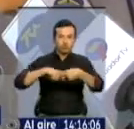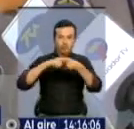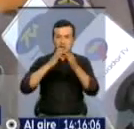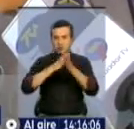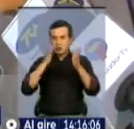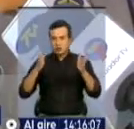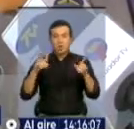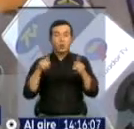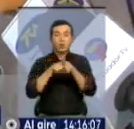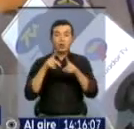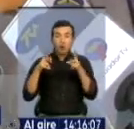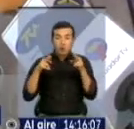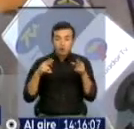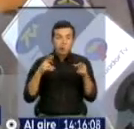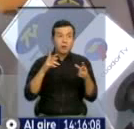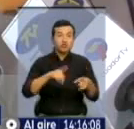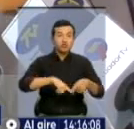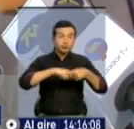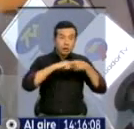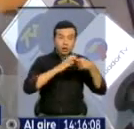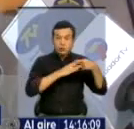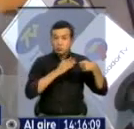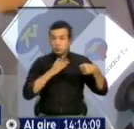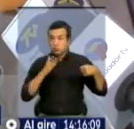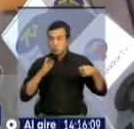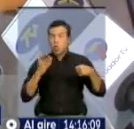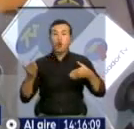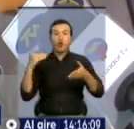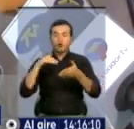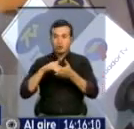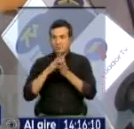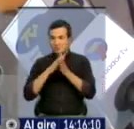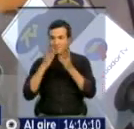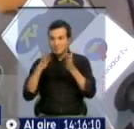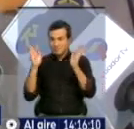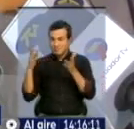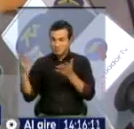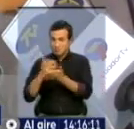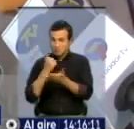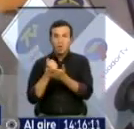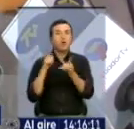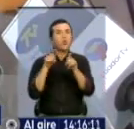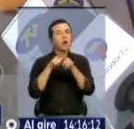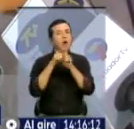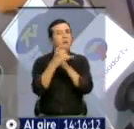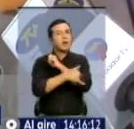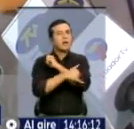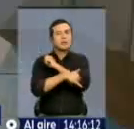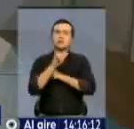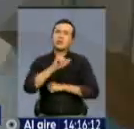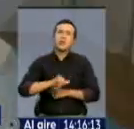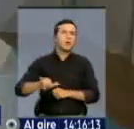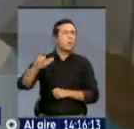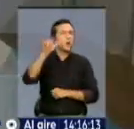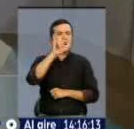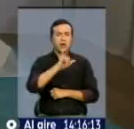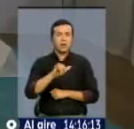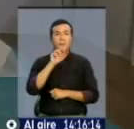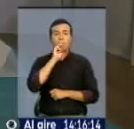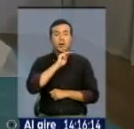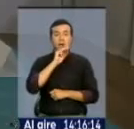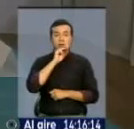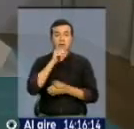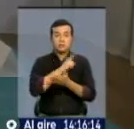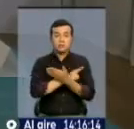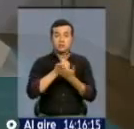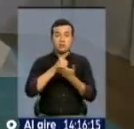ciertos momentos para cuidar los recursos, queremos que en los diferentes países guarden esta veda. Manta es sede esta